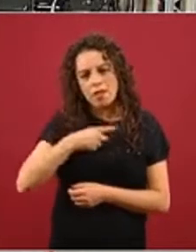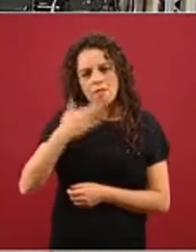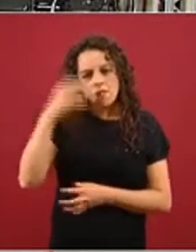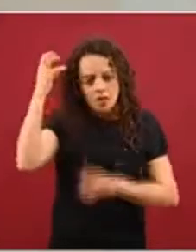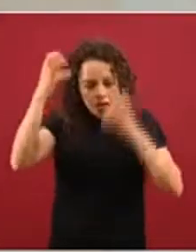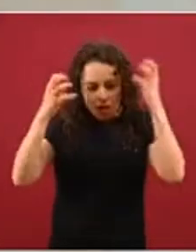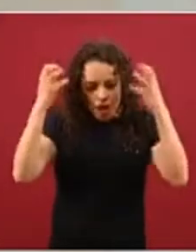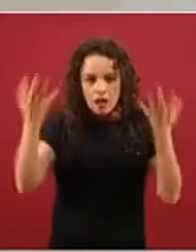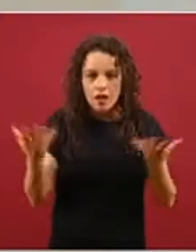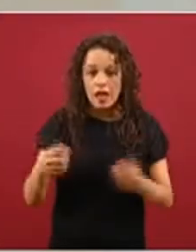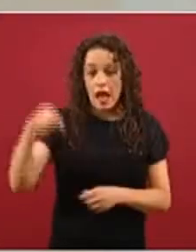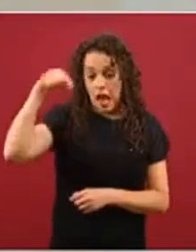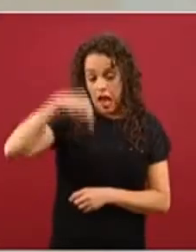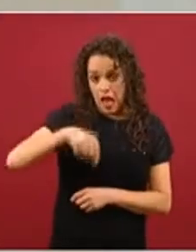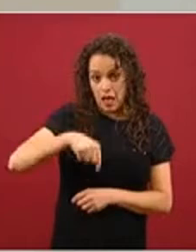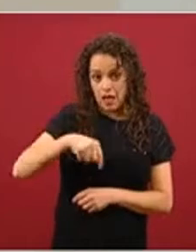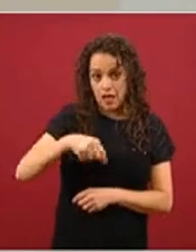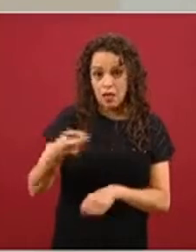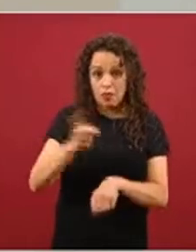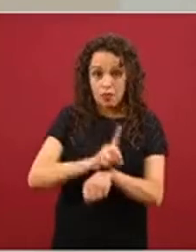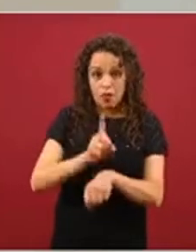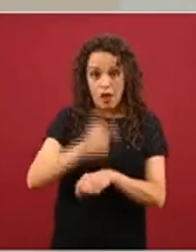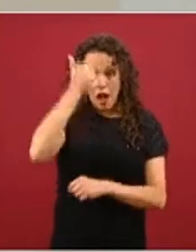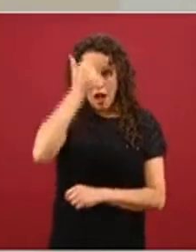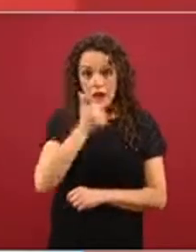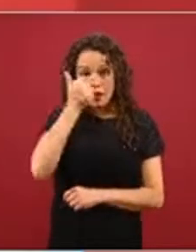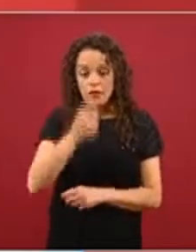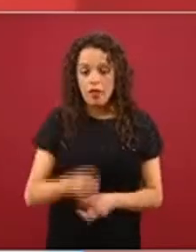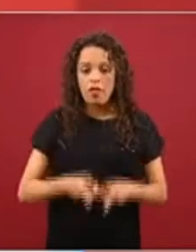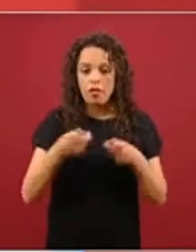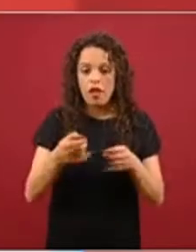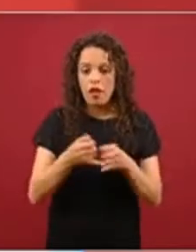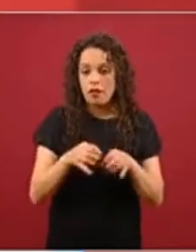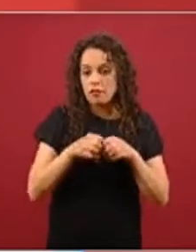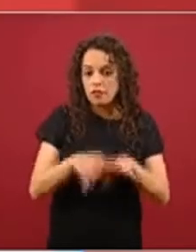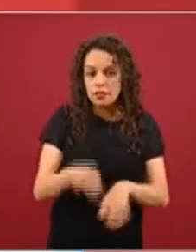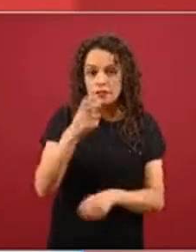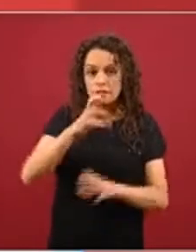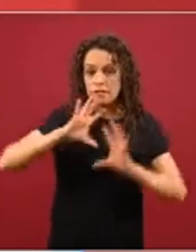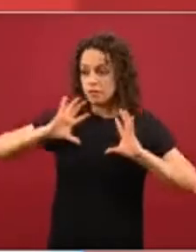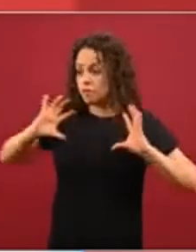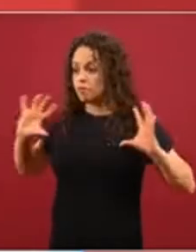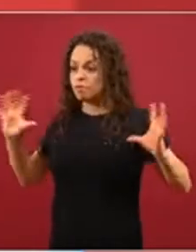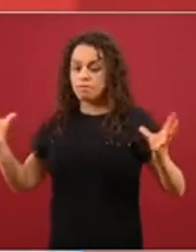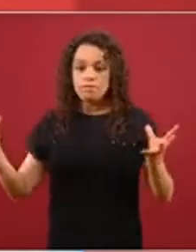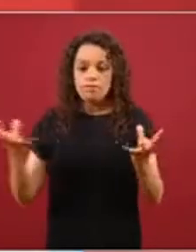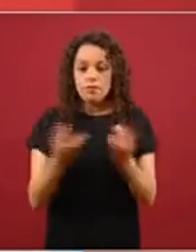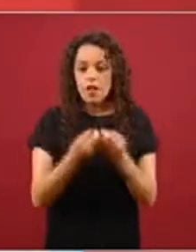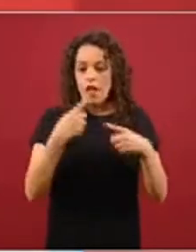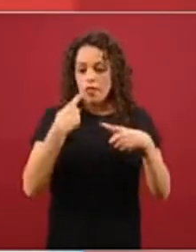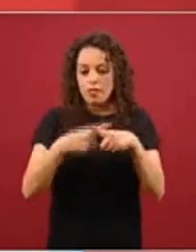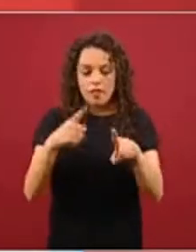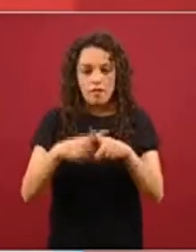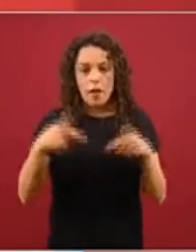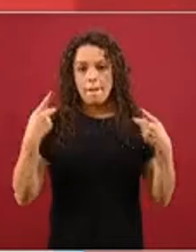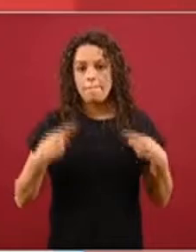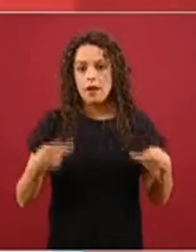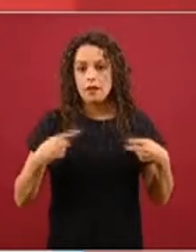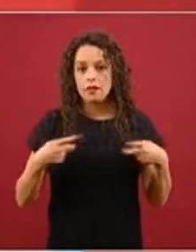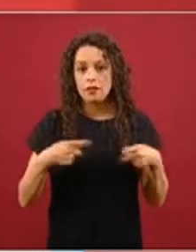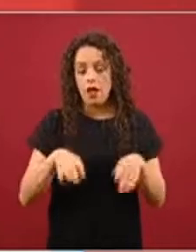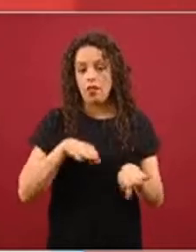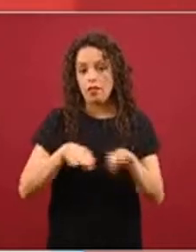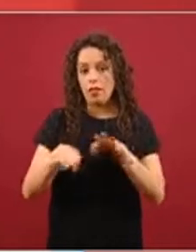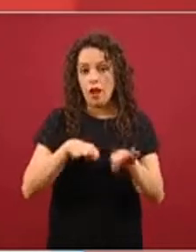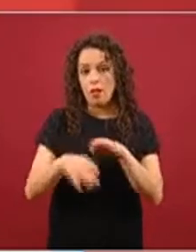pues venimos aquí cada noche a presentar la información que genera una gran cantidad de trabajadoras y trabajadores del Sistema